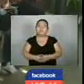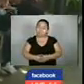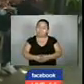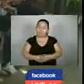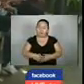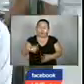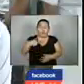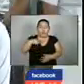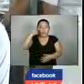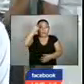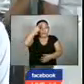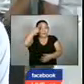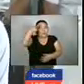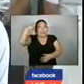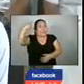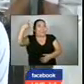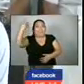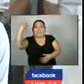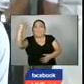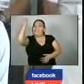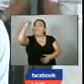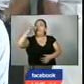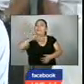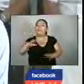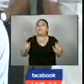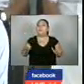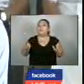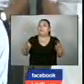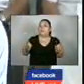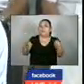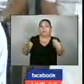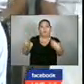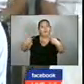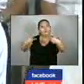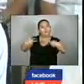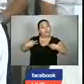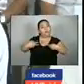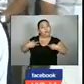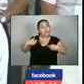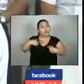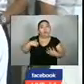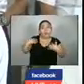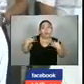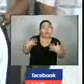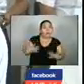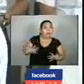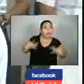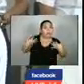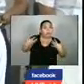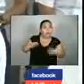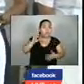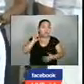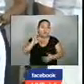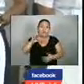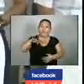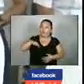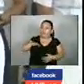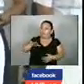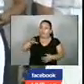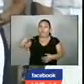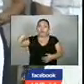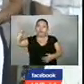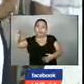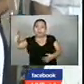sueño hecho realidad, ya que es una oportunidad que de por vida estaba esperando, viajar por la vía legal.